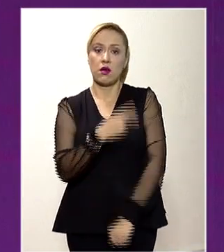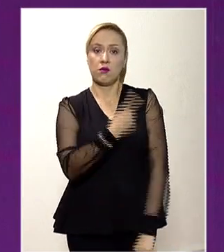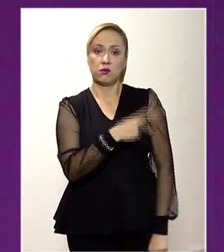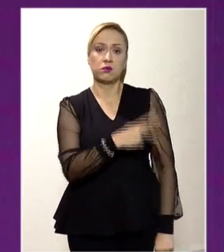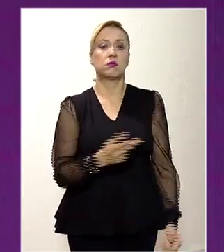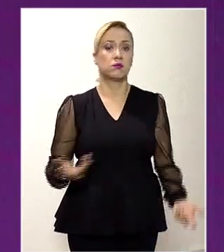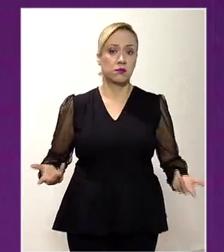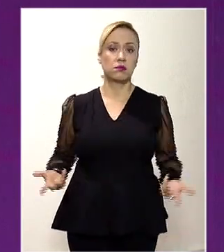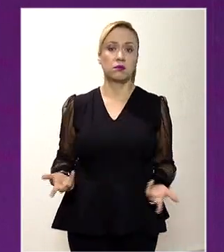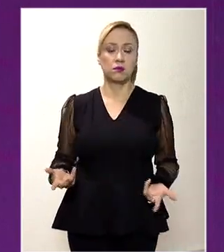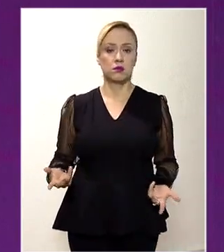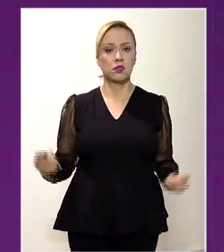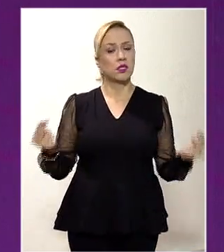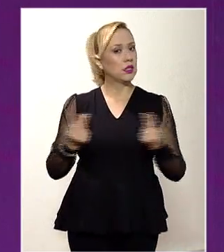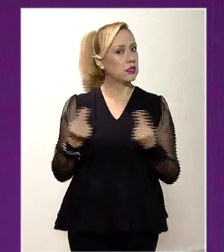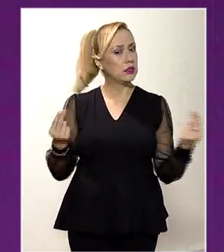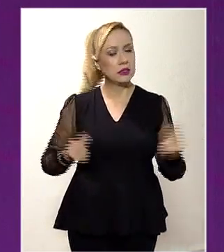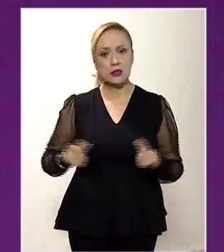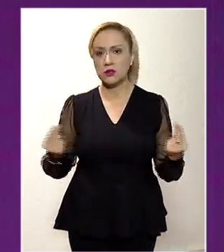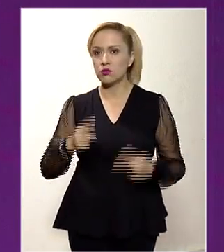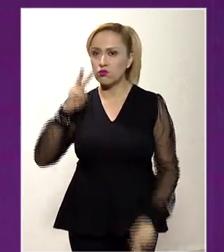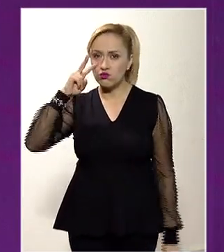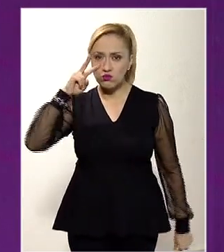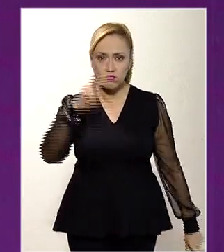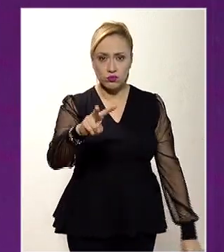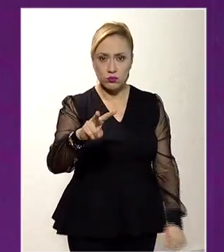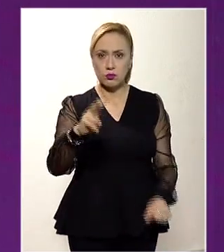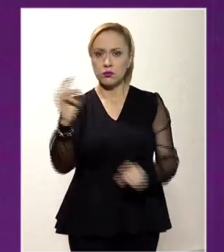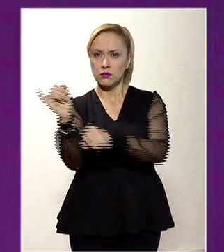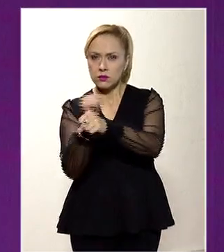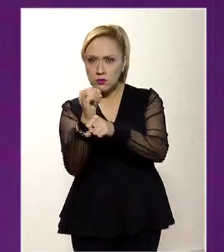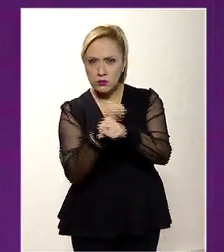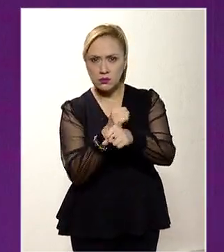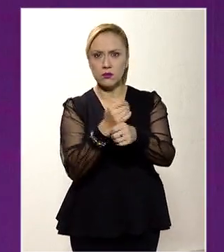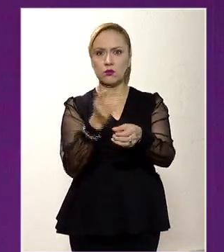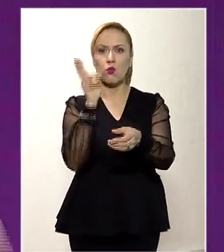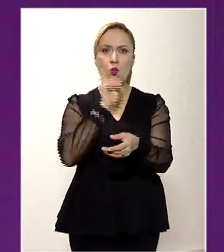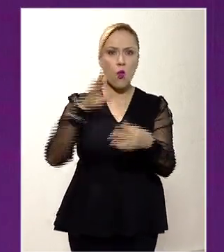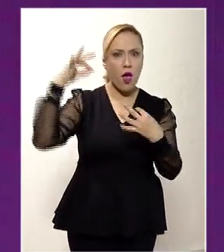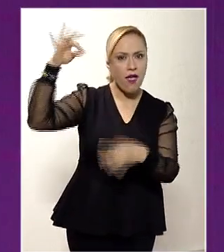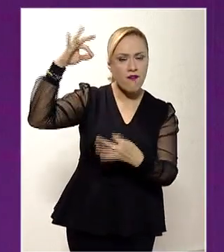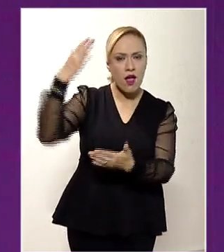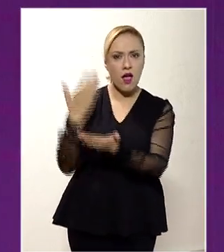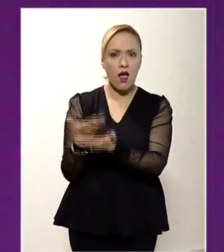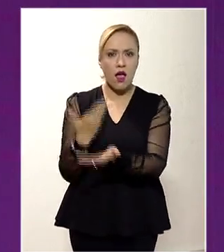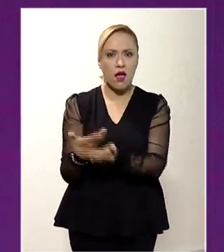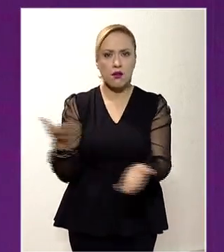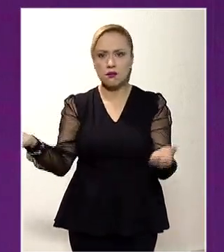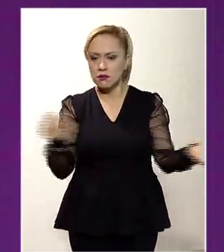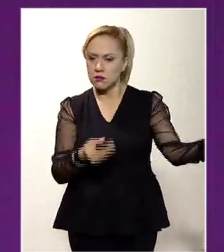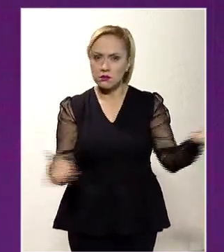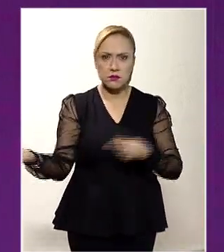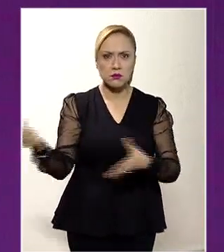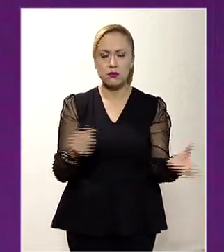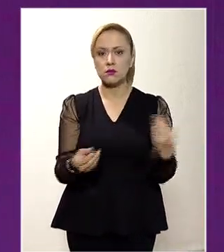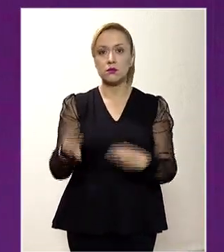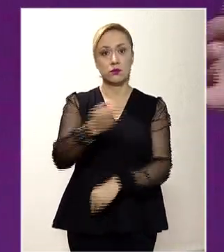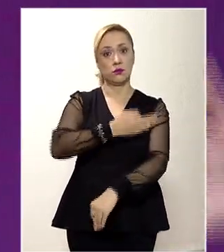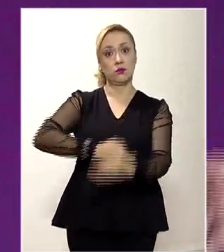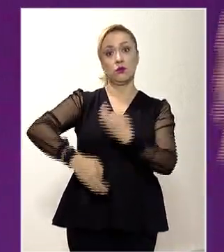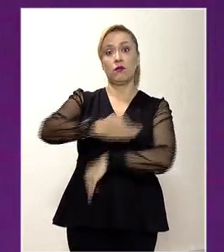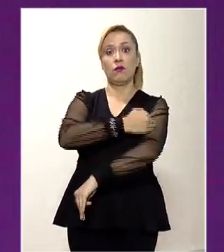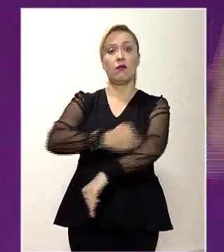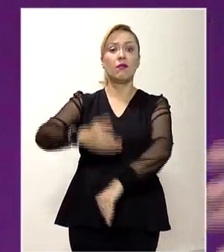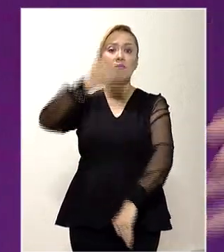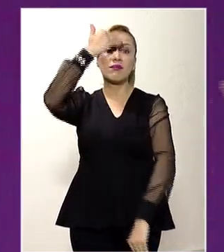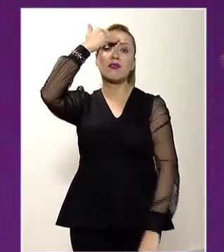necesitamos estar presentes porque toda la investigación, todos los datos recabados sobre la desaparición, no solo en los casos individuales, las familias tienen un conocimiento